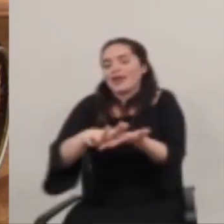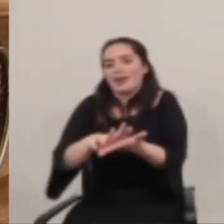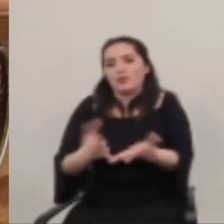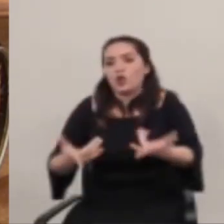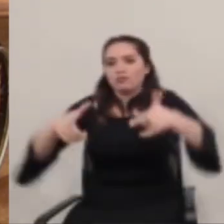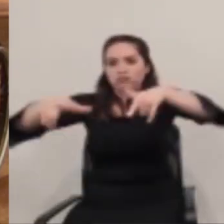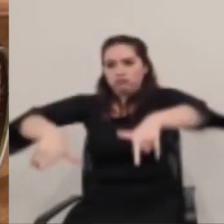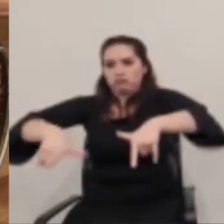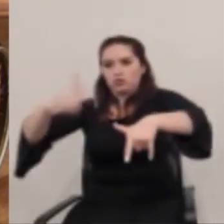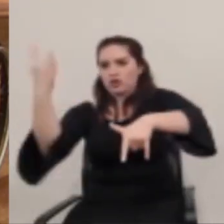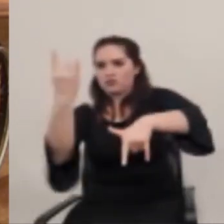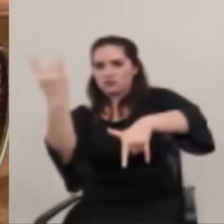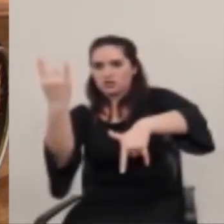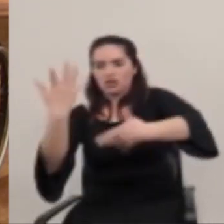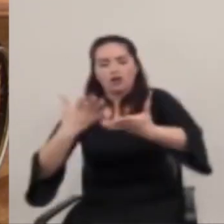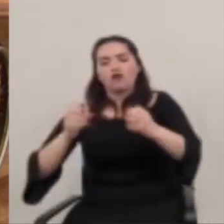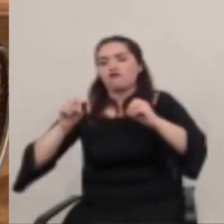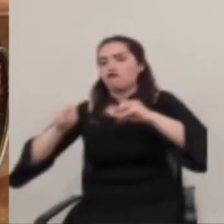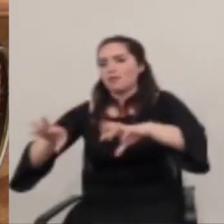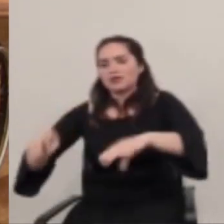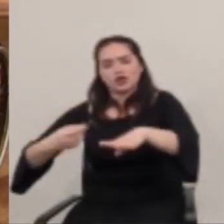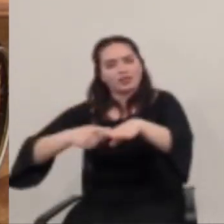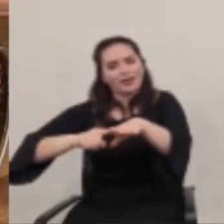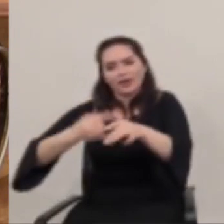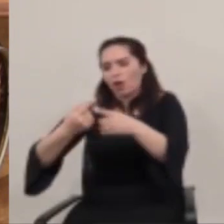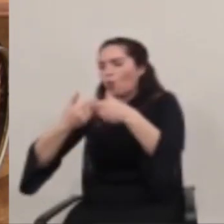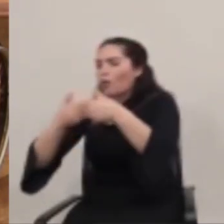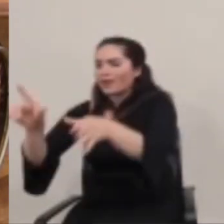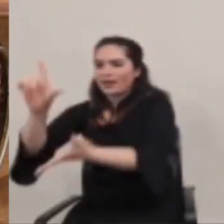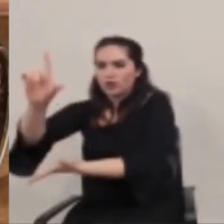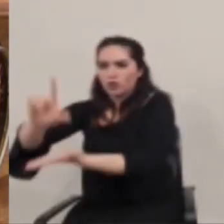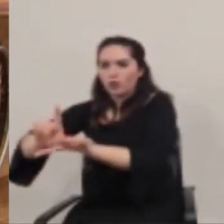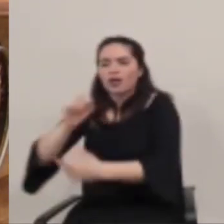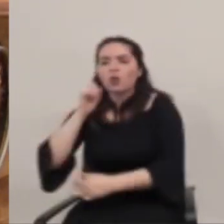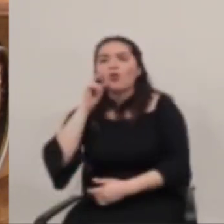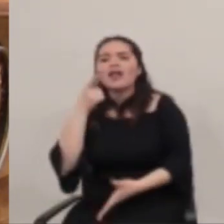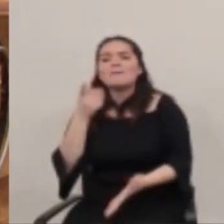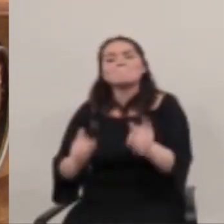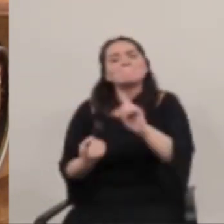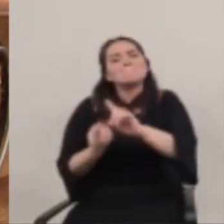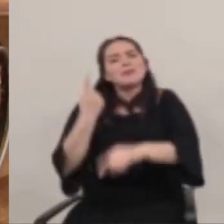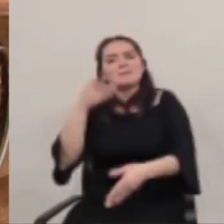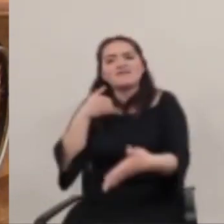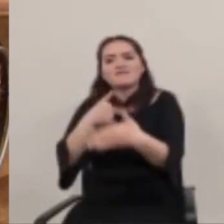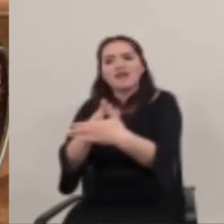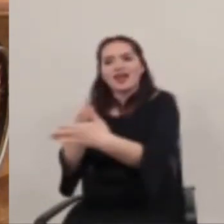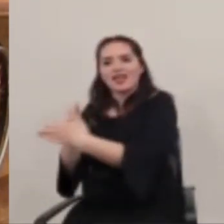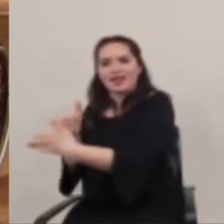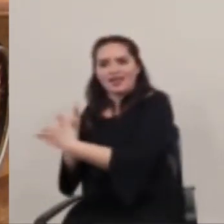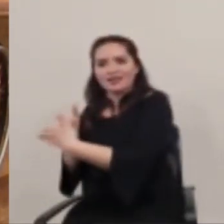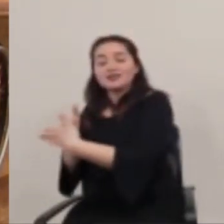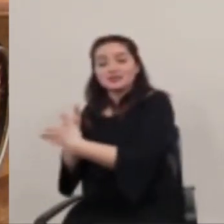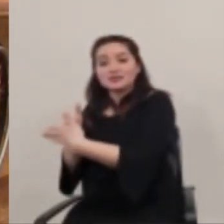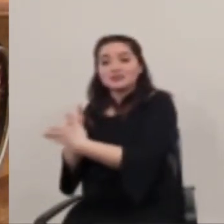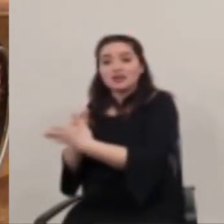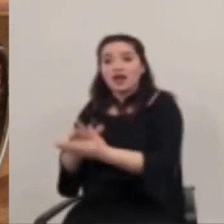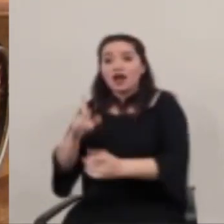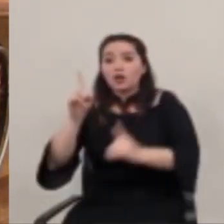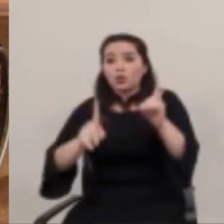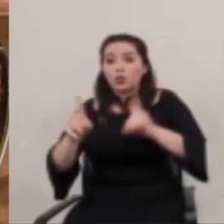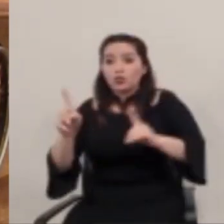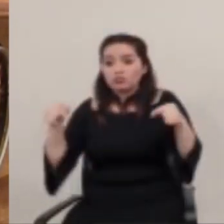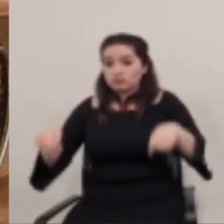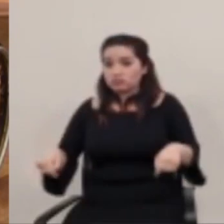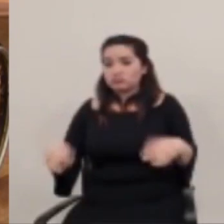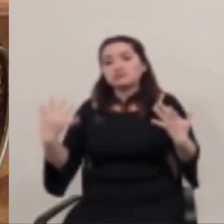puede ser también un centro de formación técnica, un instituto profesional, ¿cuáles crees que son las principales barreras? Muchos de los que están aquí ya han reflexionado sobre